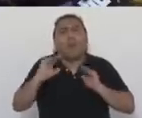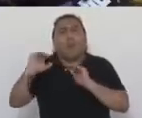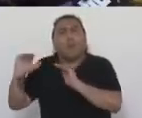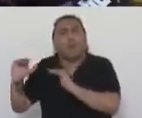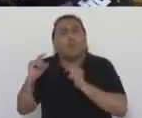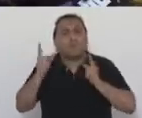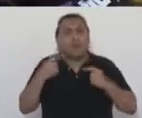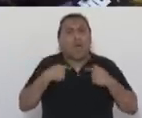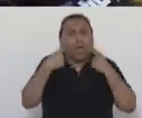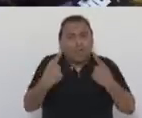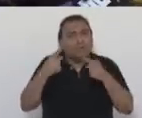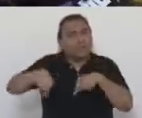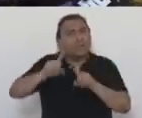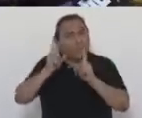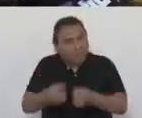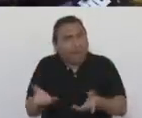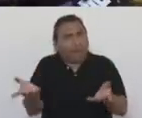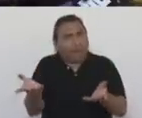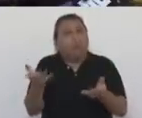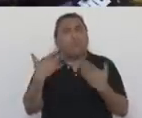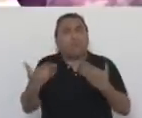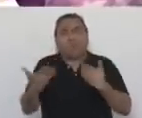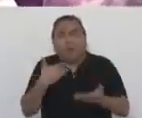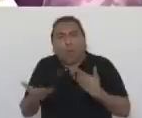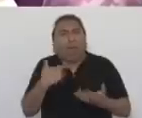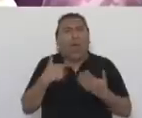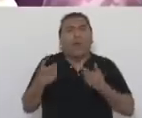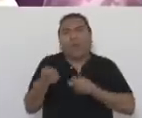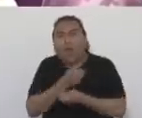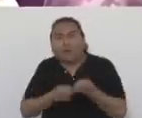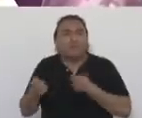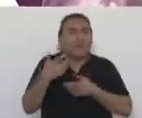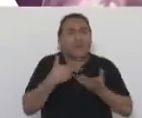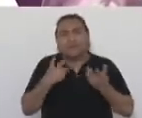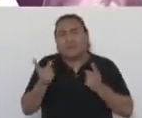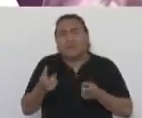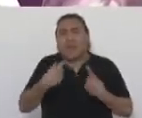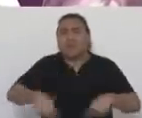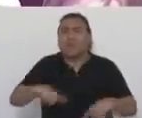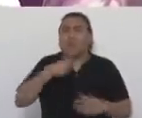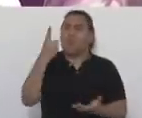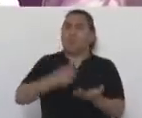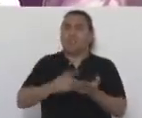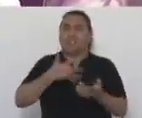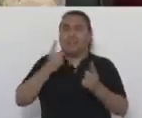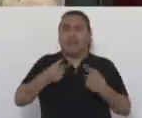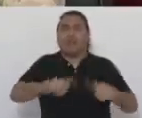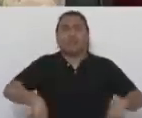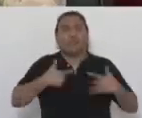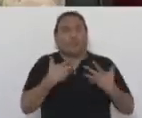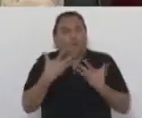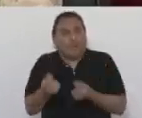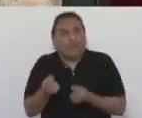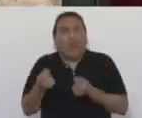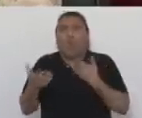los de uno y que se puede dialogar, negociar y acordar sin relegar lo que uno es y lo que uno defiende. El diálogo no